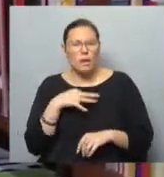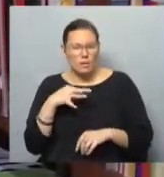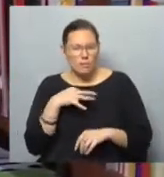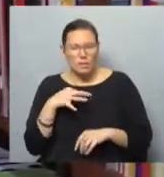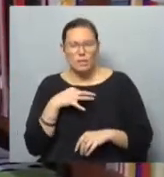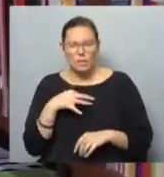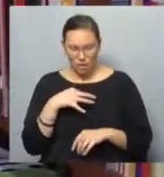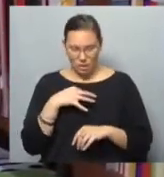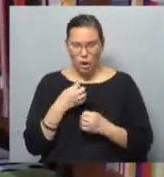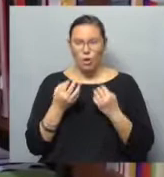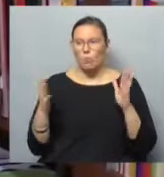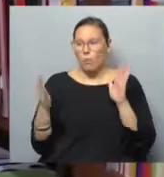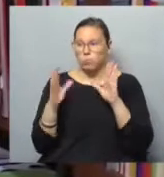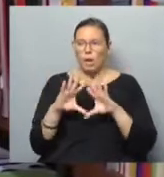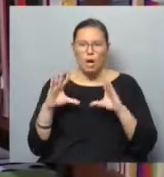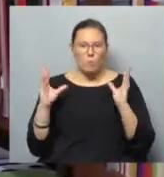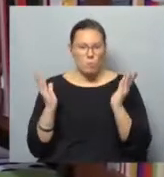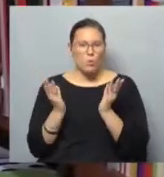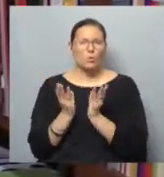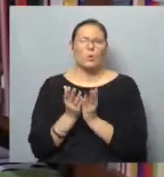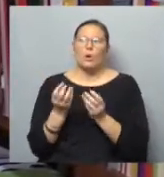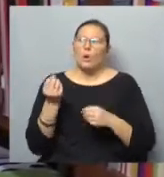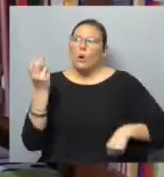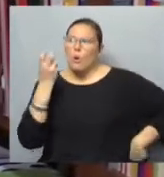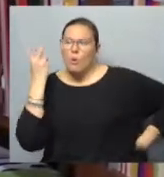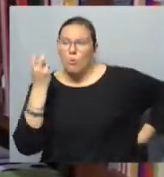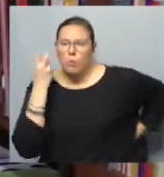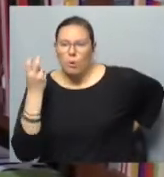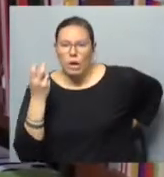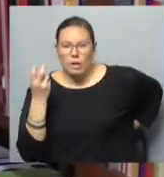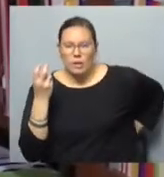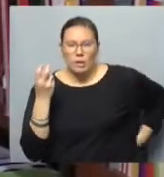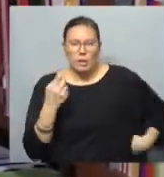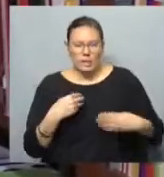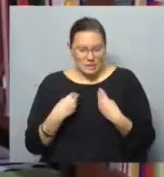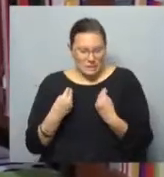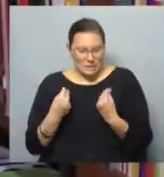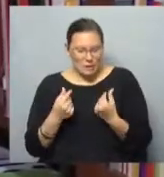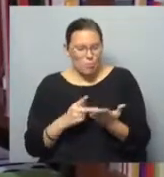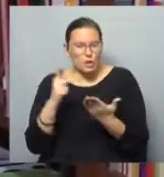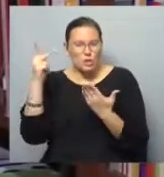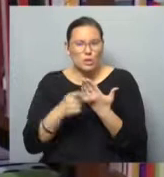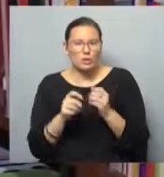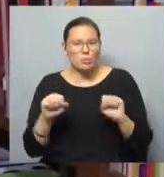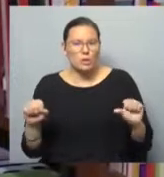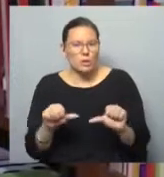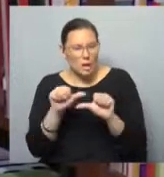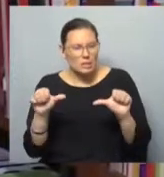cómo enfrentarse al mundo, cómo buscar la realización de los proyectos de vida.